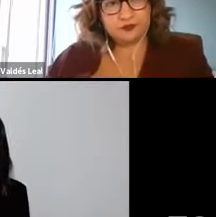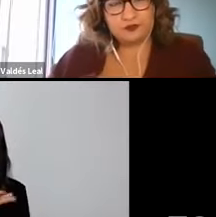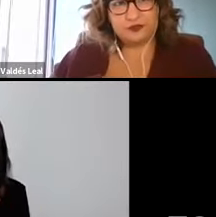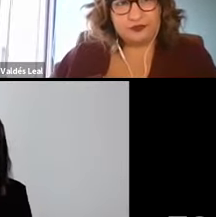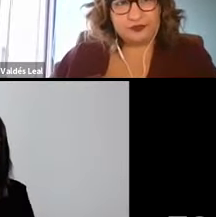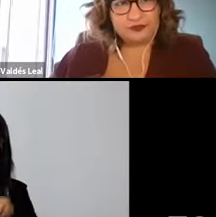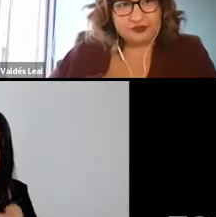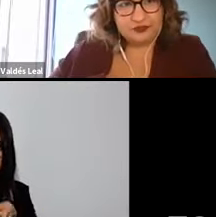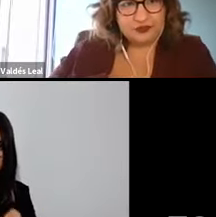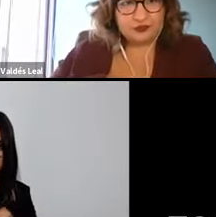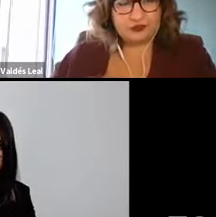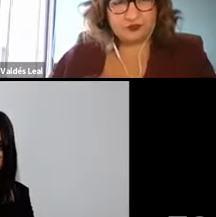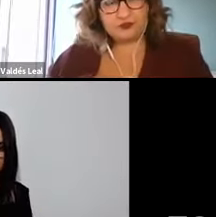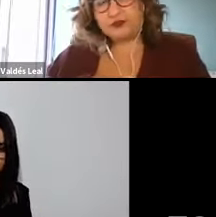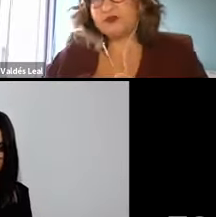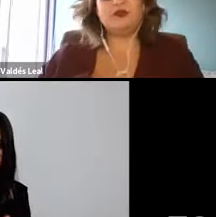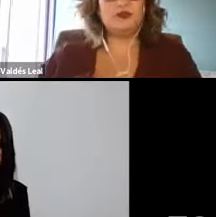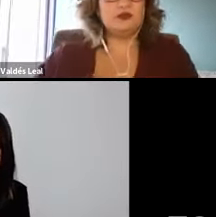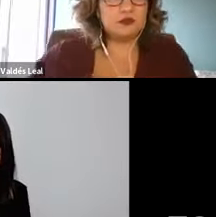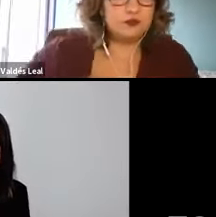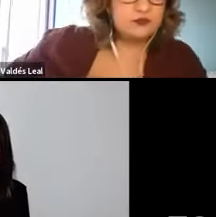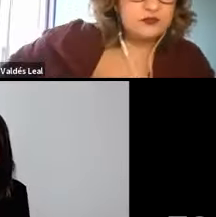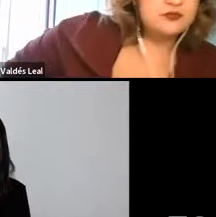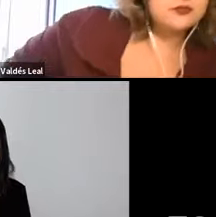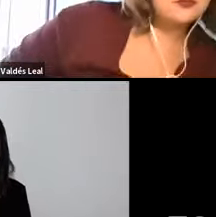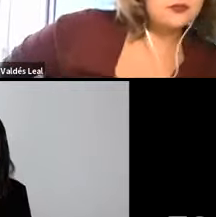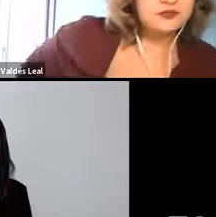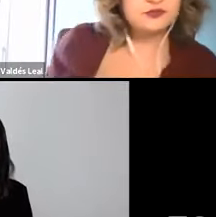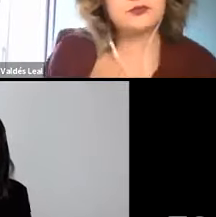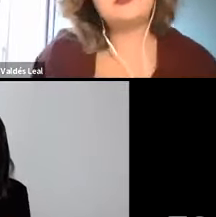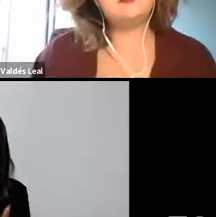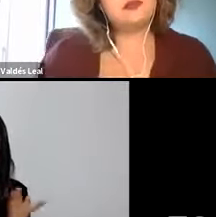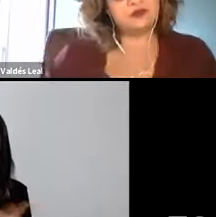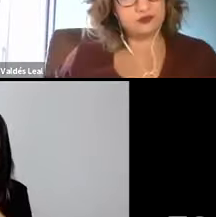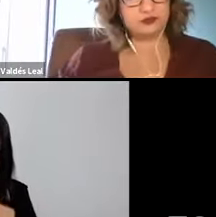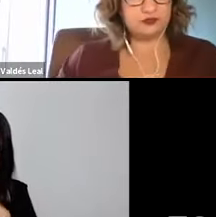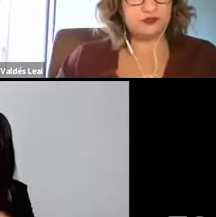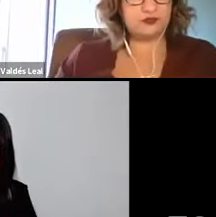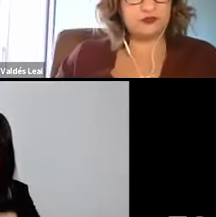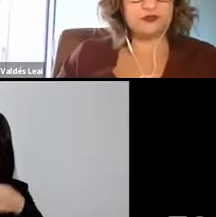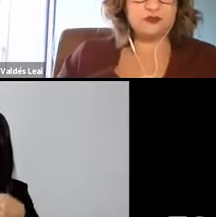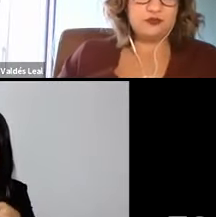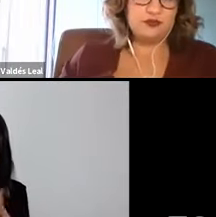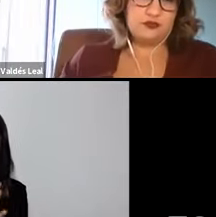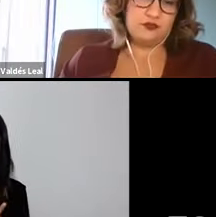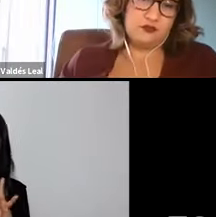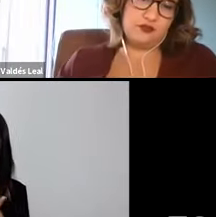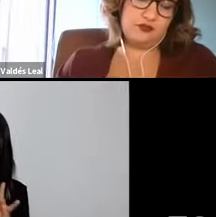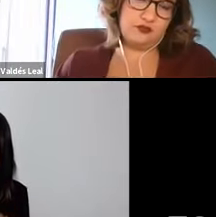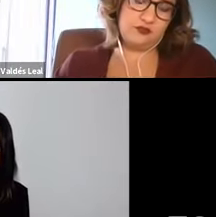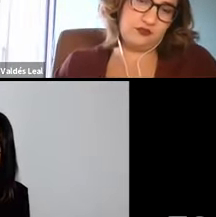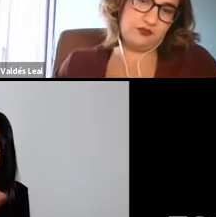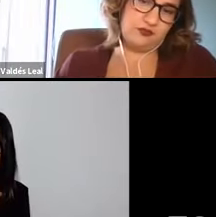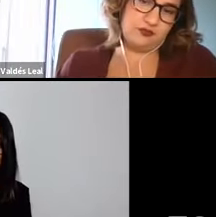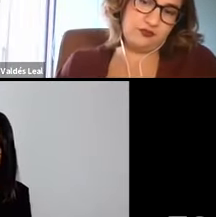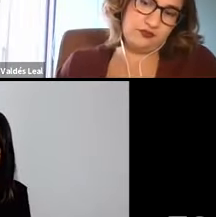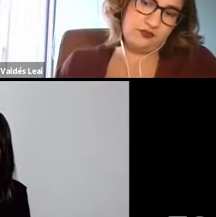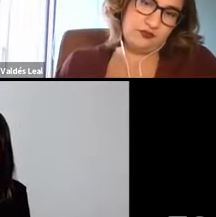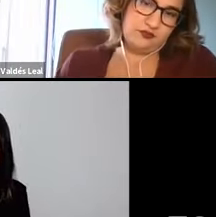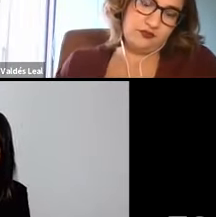bueno, ya para poder ceder la palabra, lo primero que me gustaría hacer es explicarles